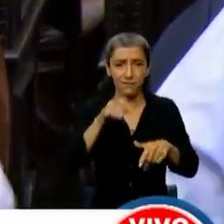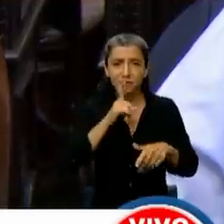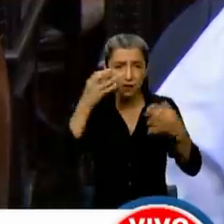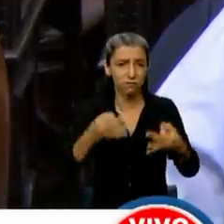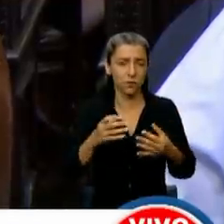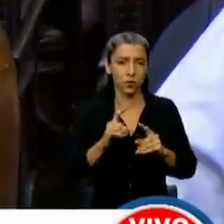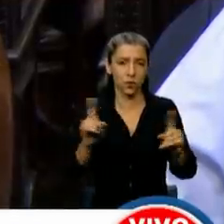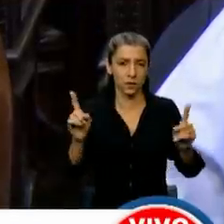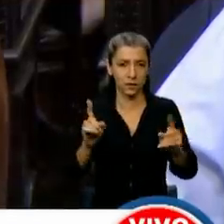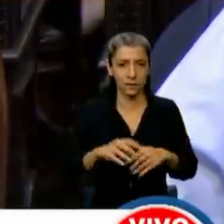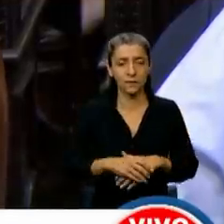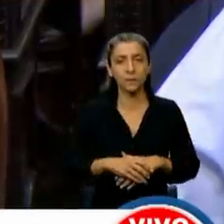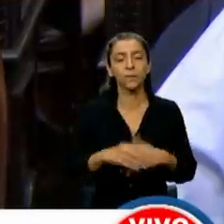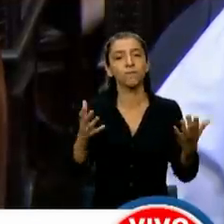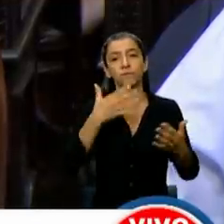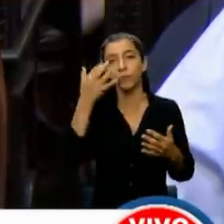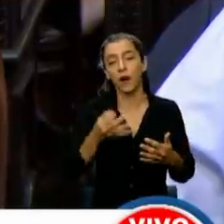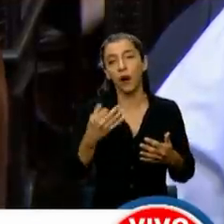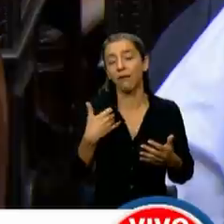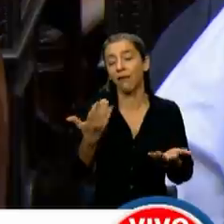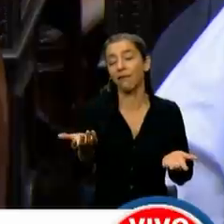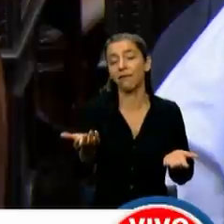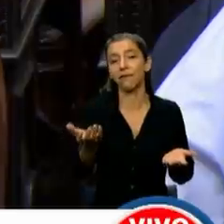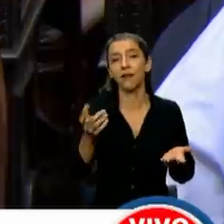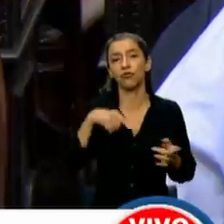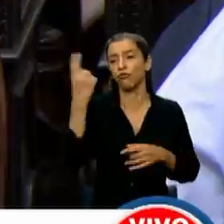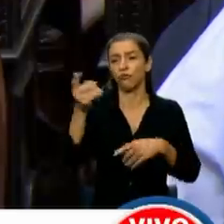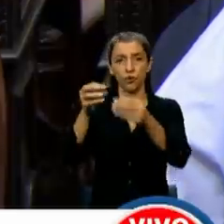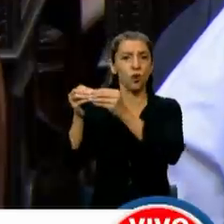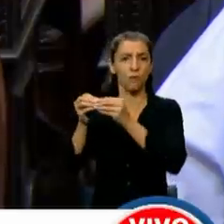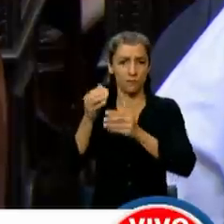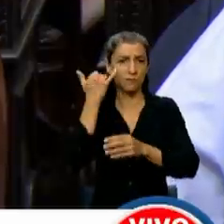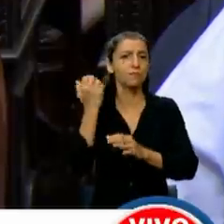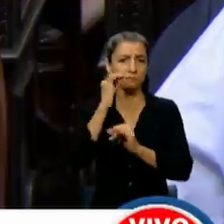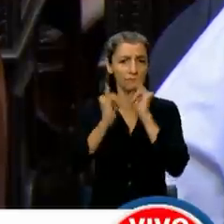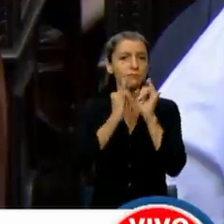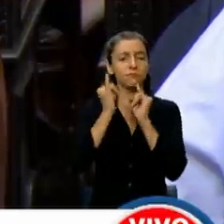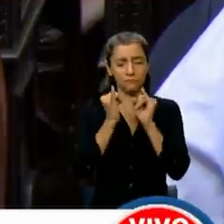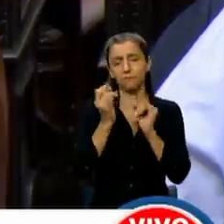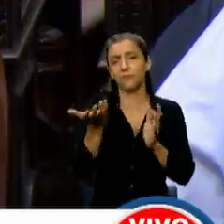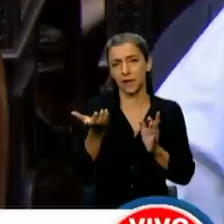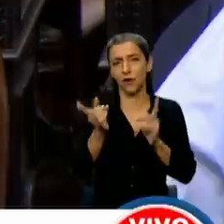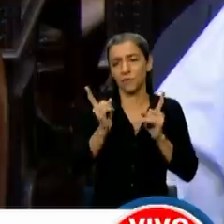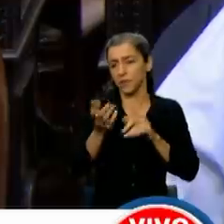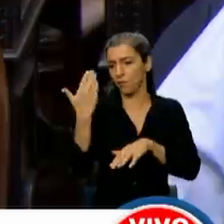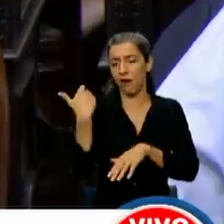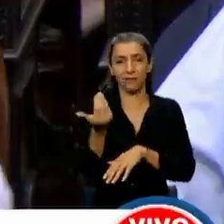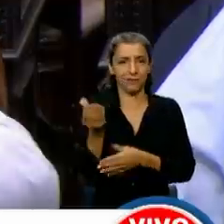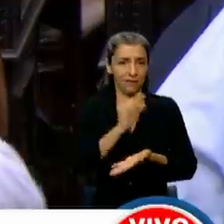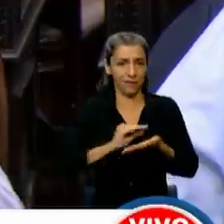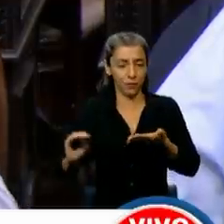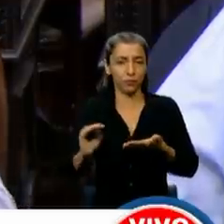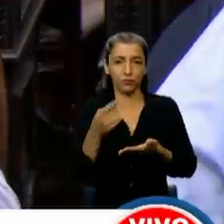porque no es cierto como dijo y se lo demostraron otros colegas míos como dijo el diputado preopinante por la minoría